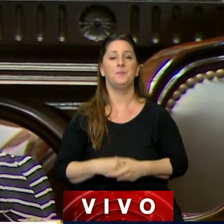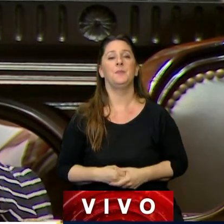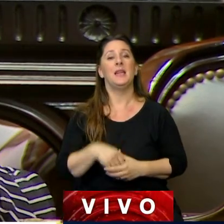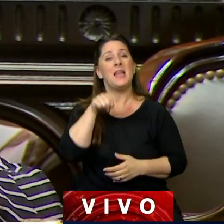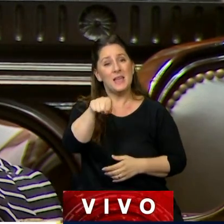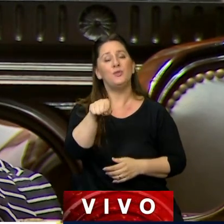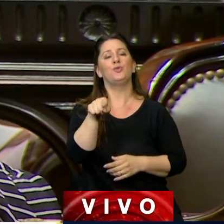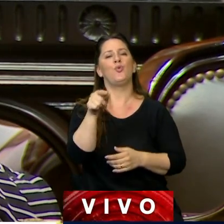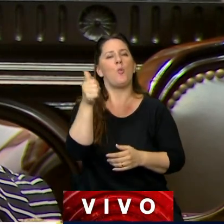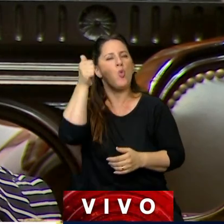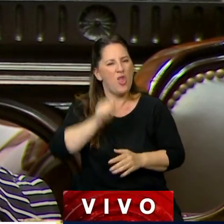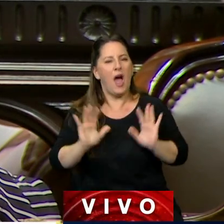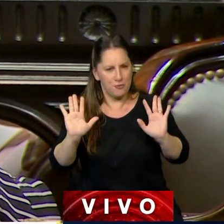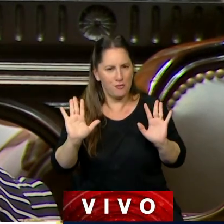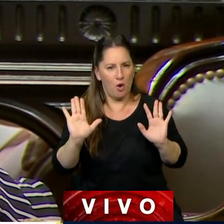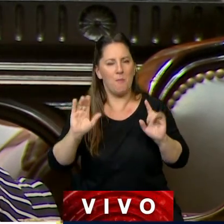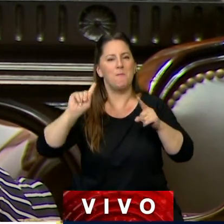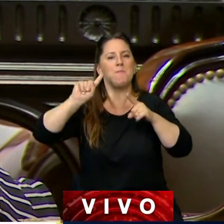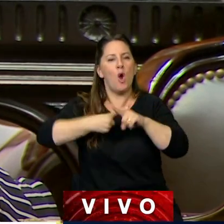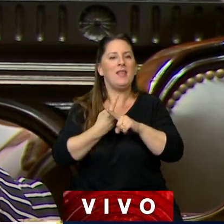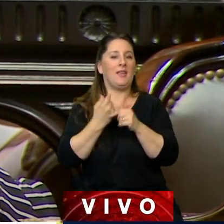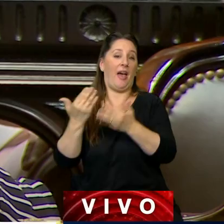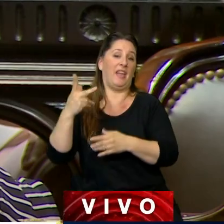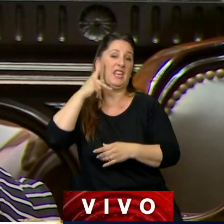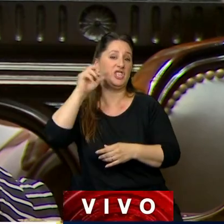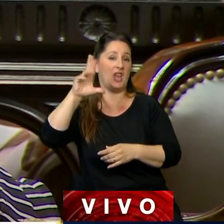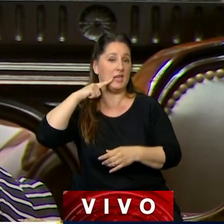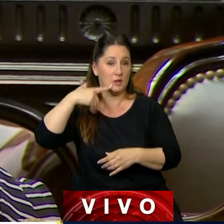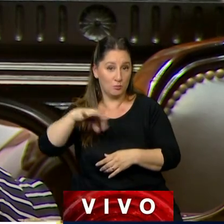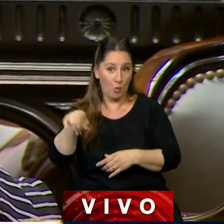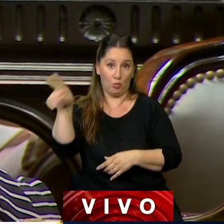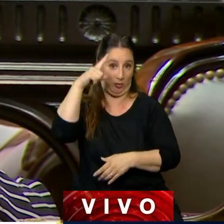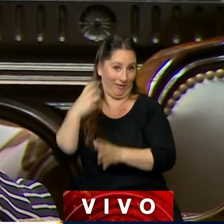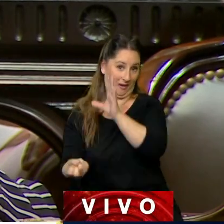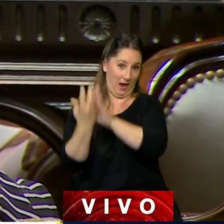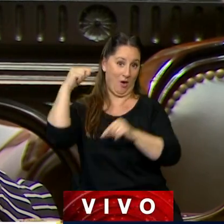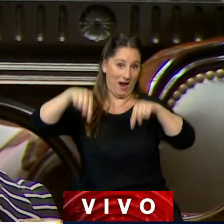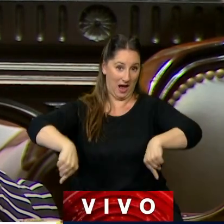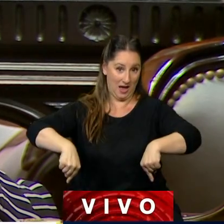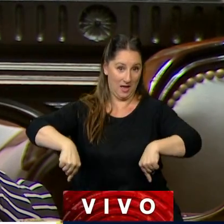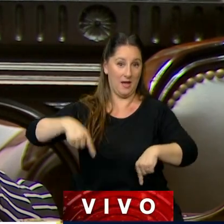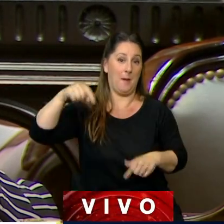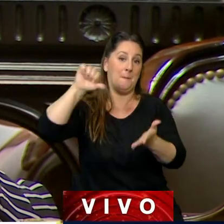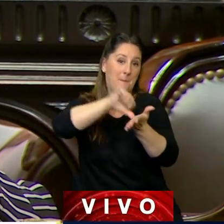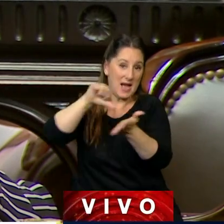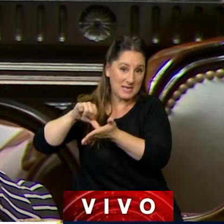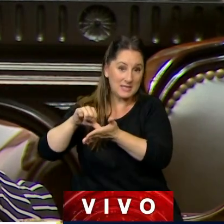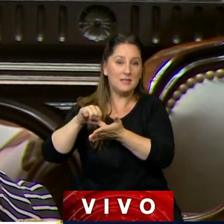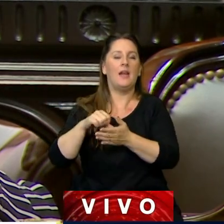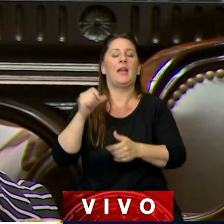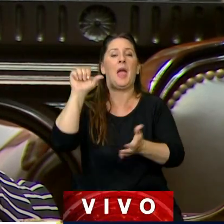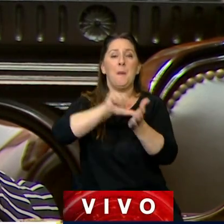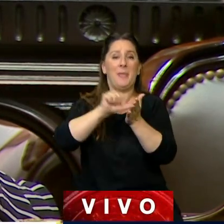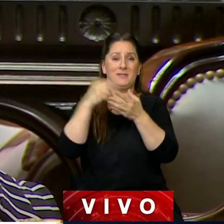daño que produce la política kirchnerista que ustedes generaron en nuestro país, que hace que las empresas se vayan